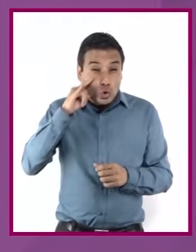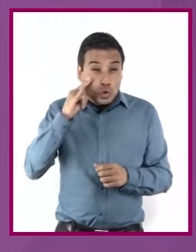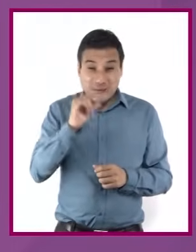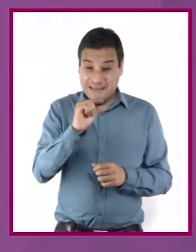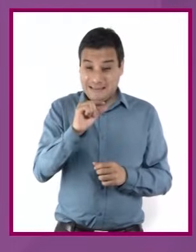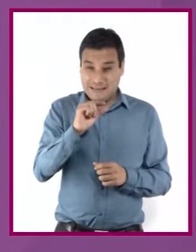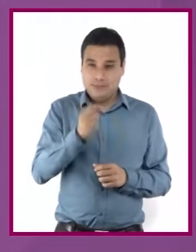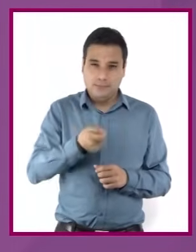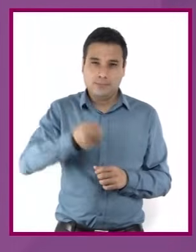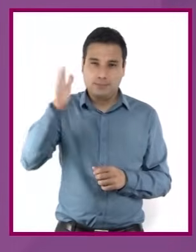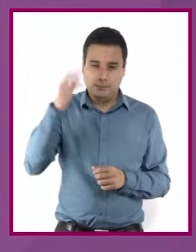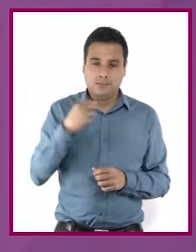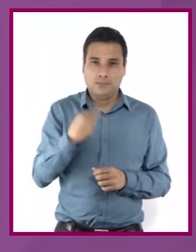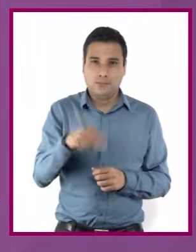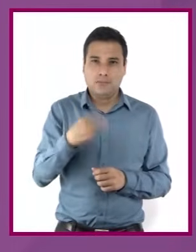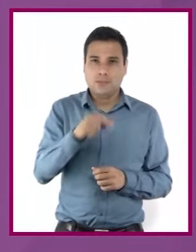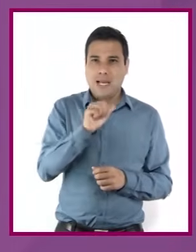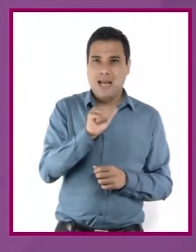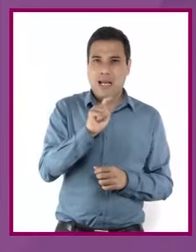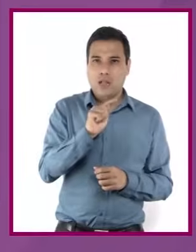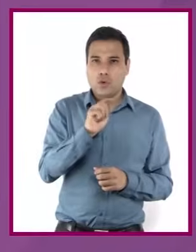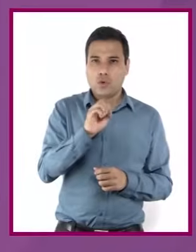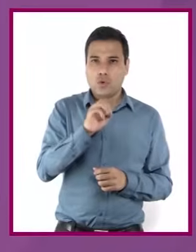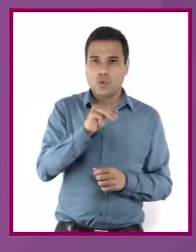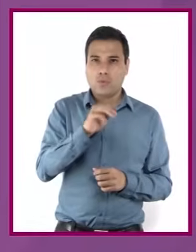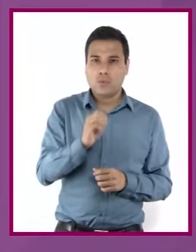sin división.